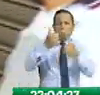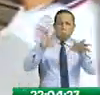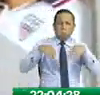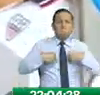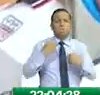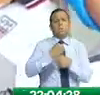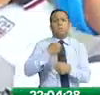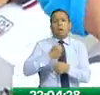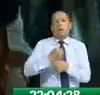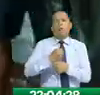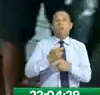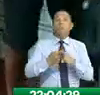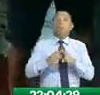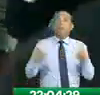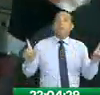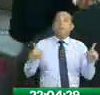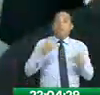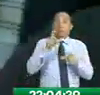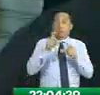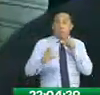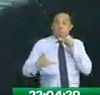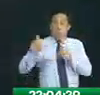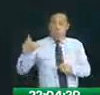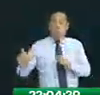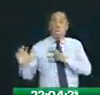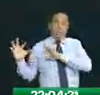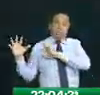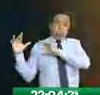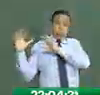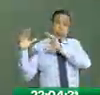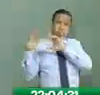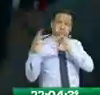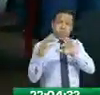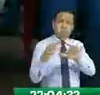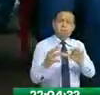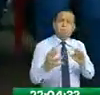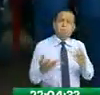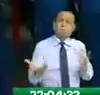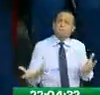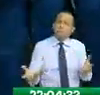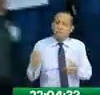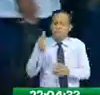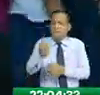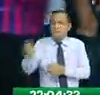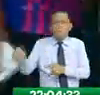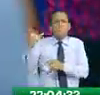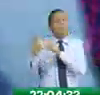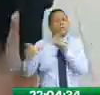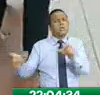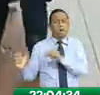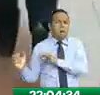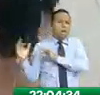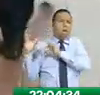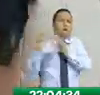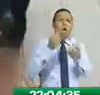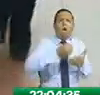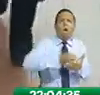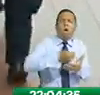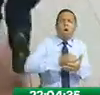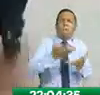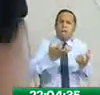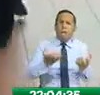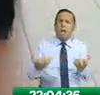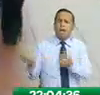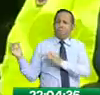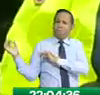febril provocó la intensificación de los controles de decenas de funcionarios municipales, agentes